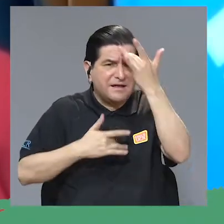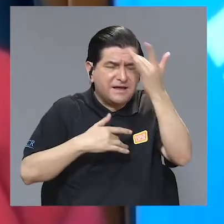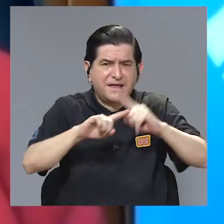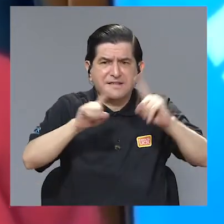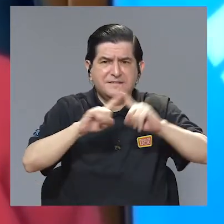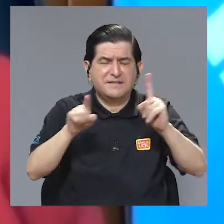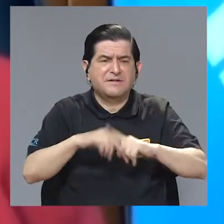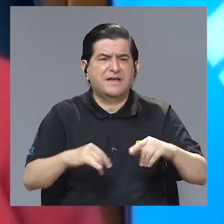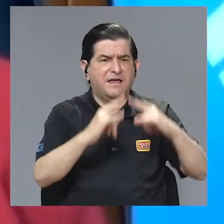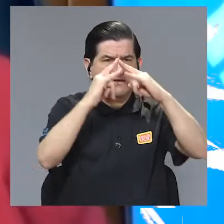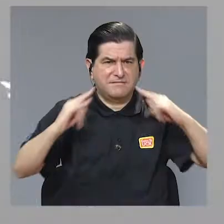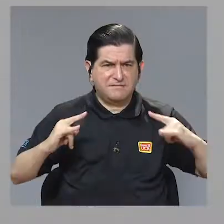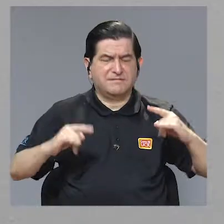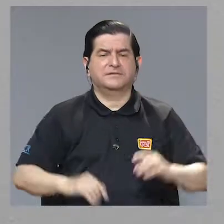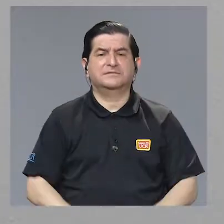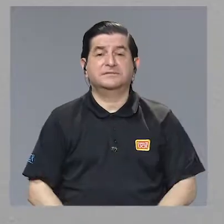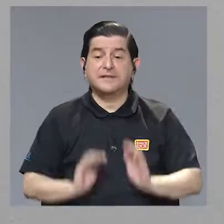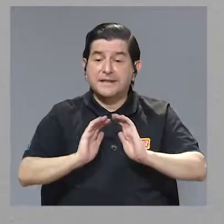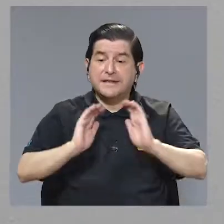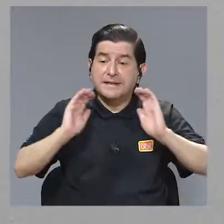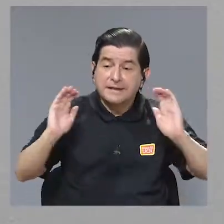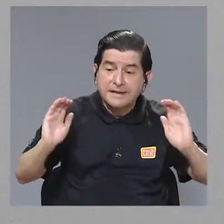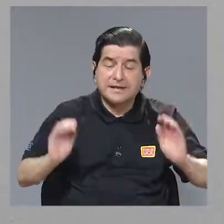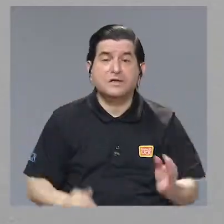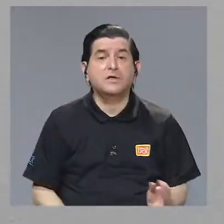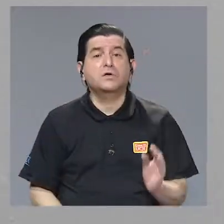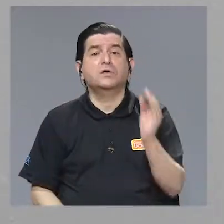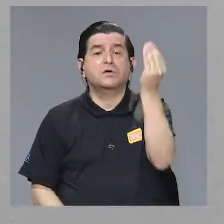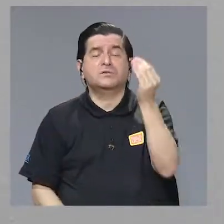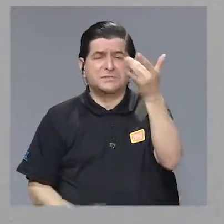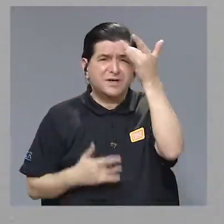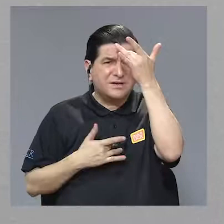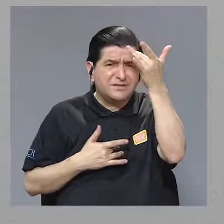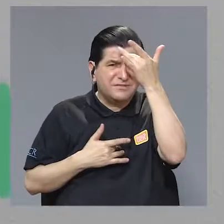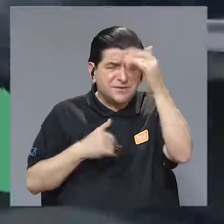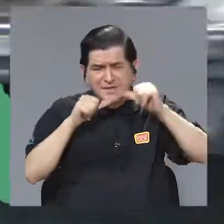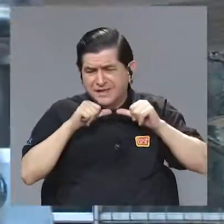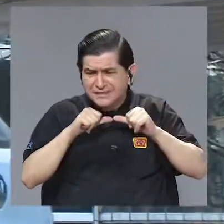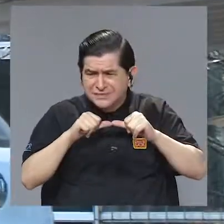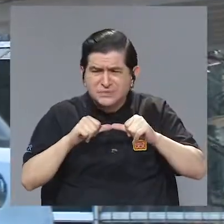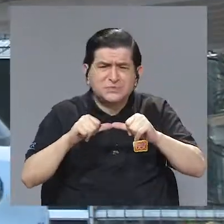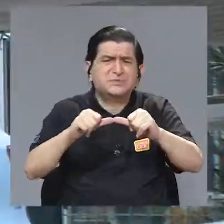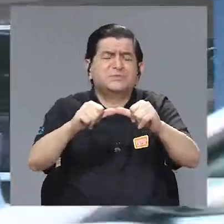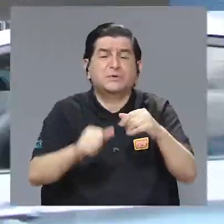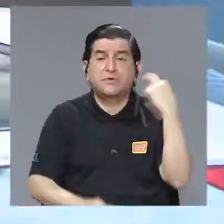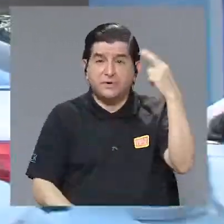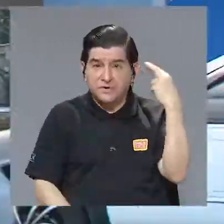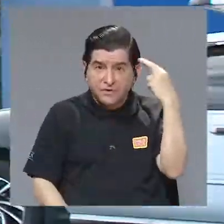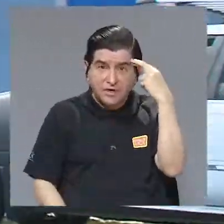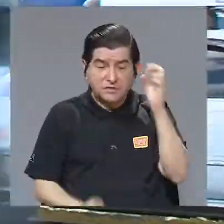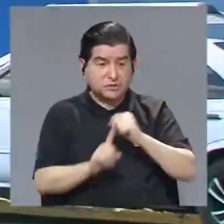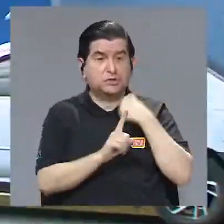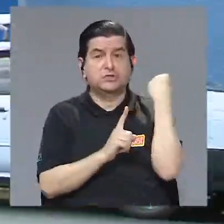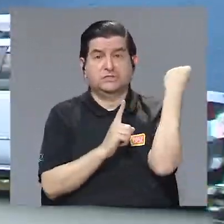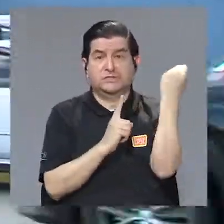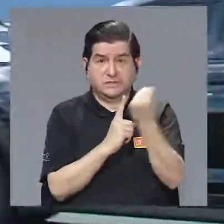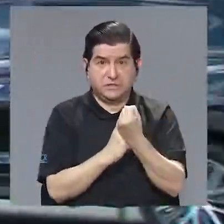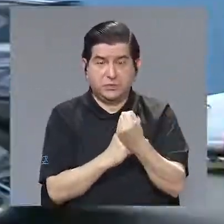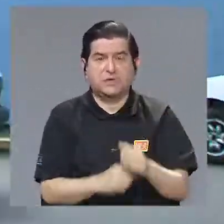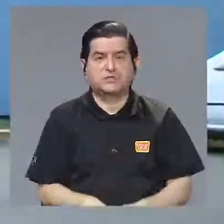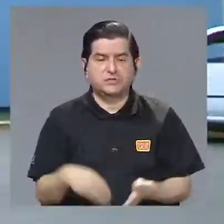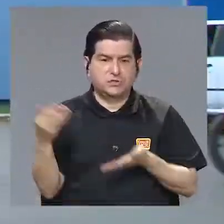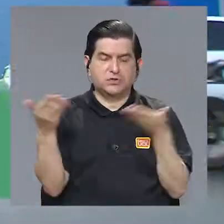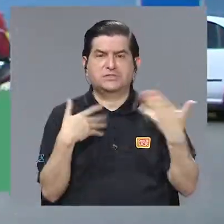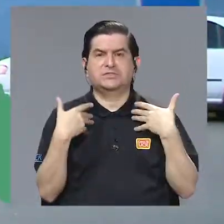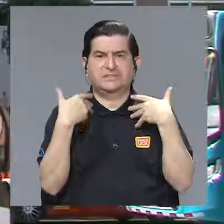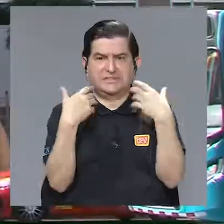las distintas modalidades de albergues. Hay niños y niñas y adolescentes con enfermedades crónicas que debido a la situación,